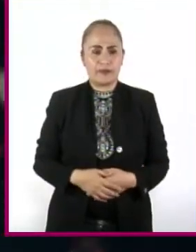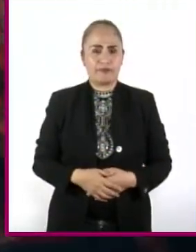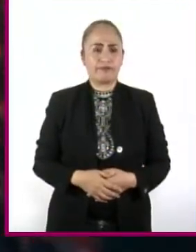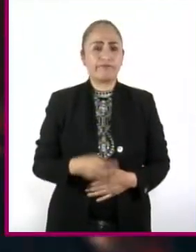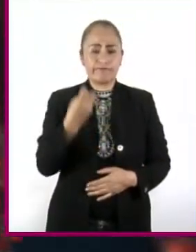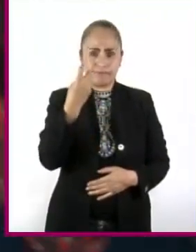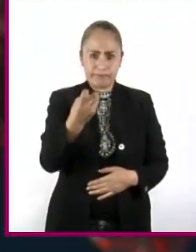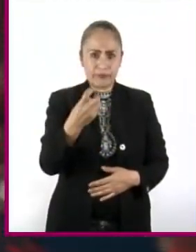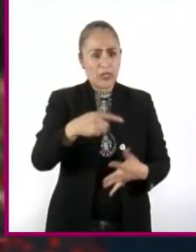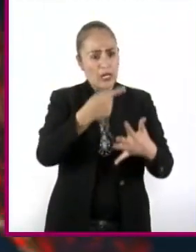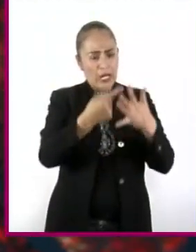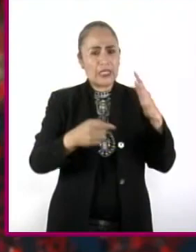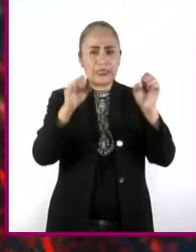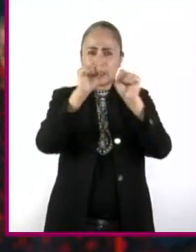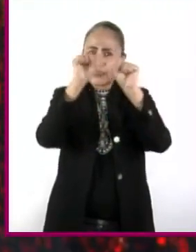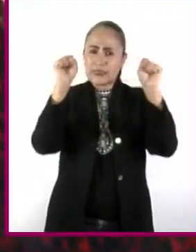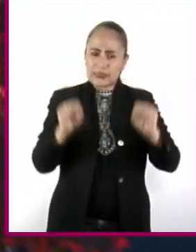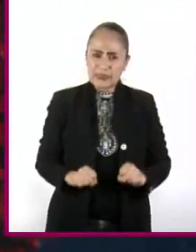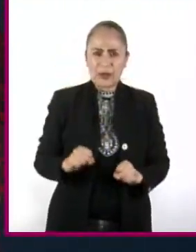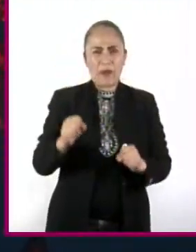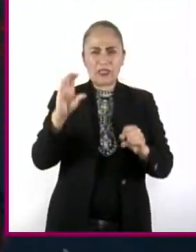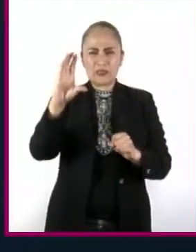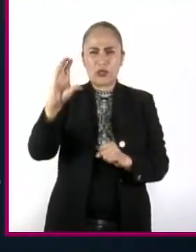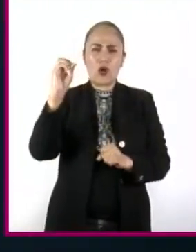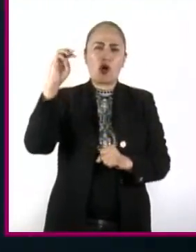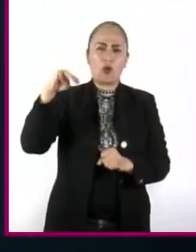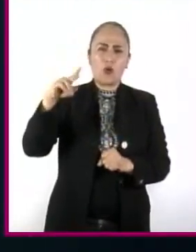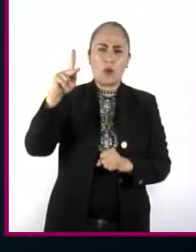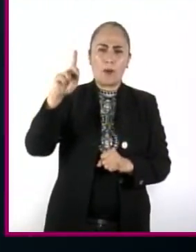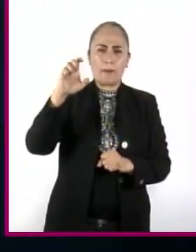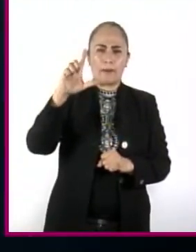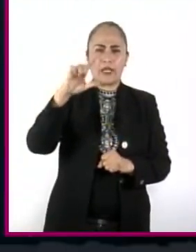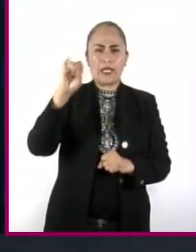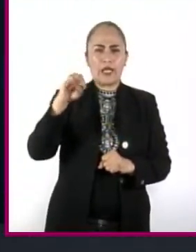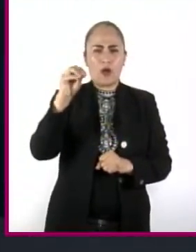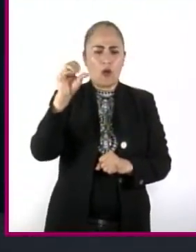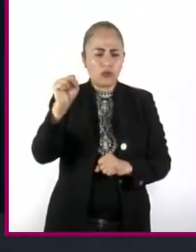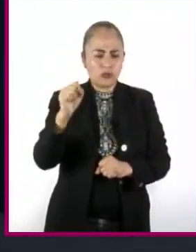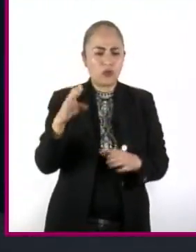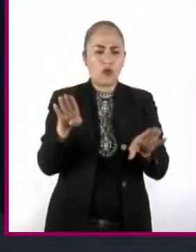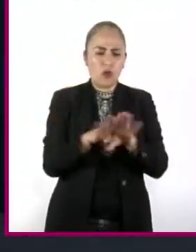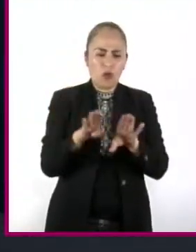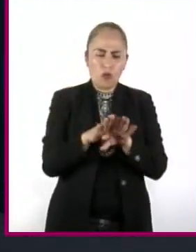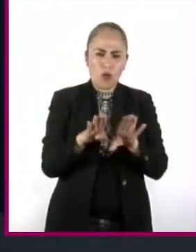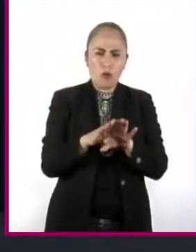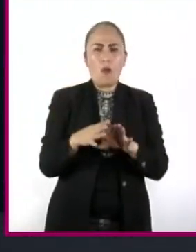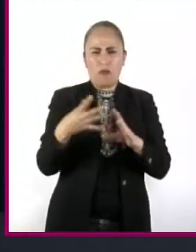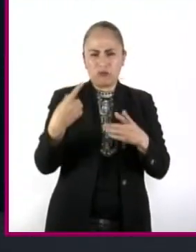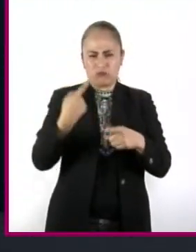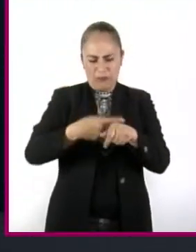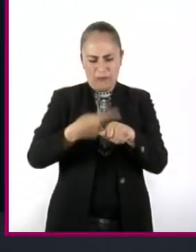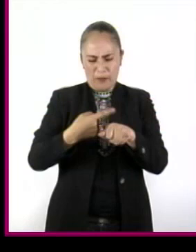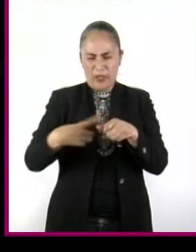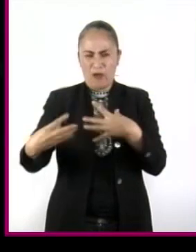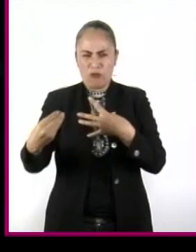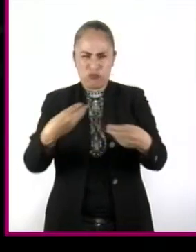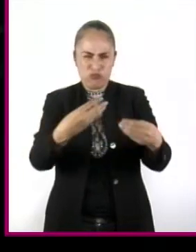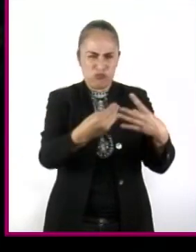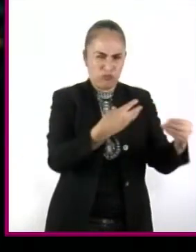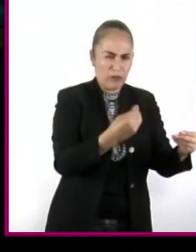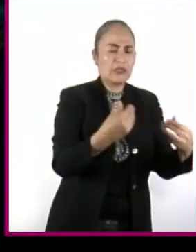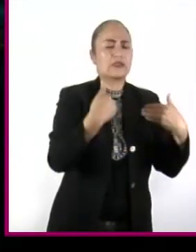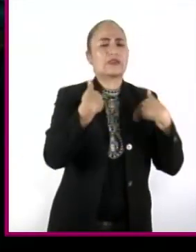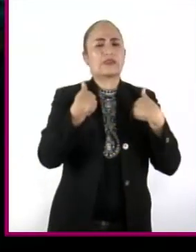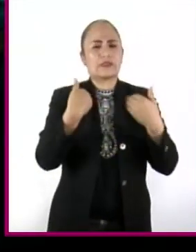otro lado, los sistemas complejos pueden explicar fenómenos como las pandemias. A su vez, los sistemas complejos han llevado